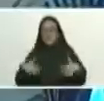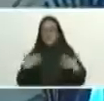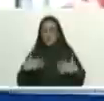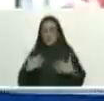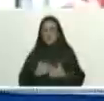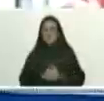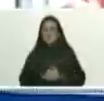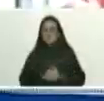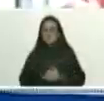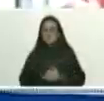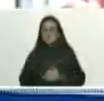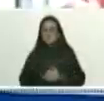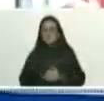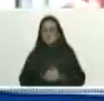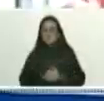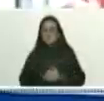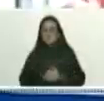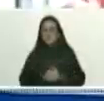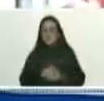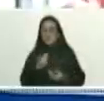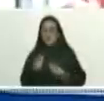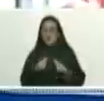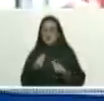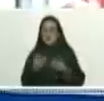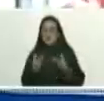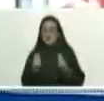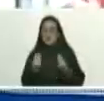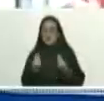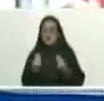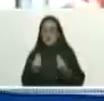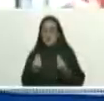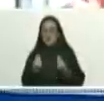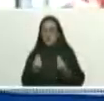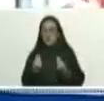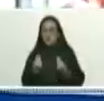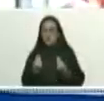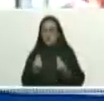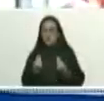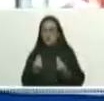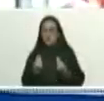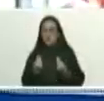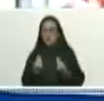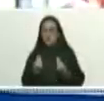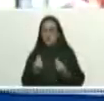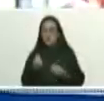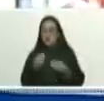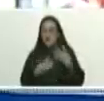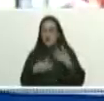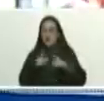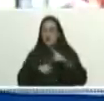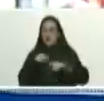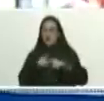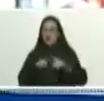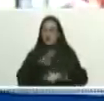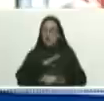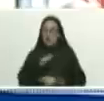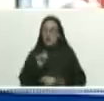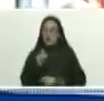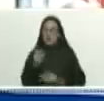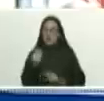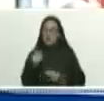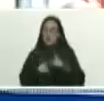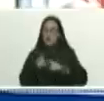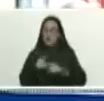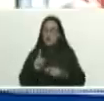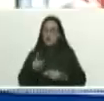el tremendo esfuerzo para hacer mucho, mucho, mucho, mucho, mucho con lo que tenemos. Y es mucho lo que se